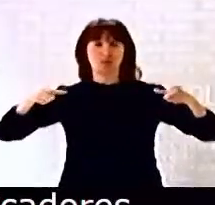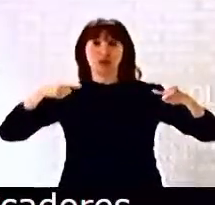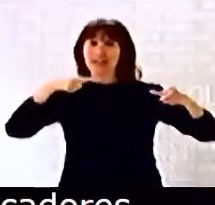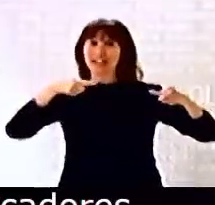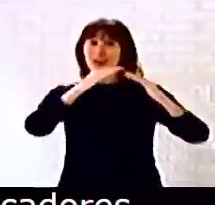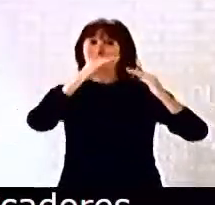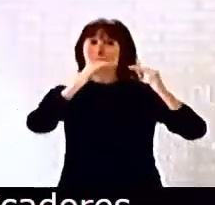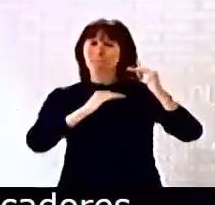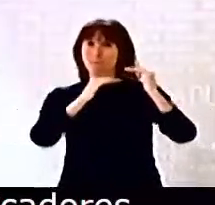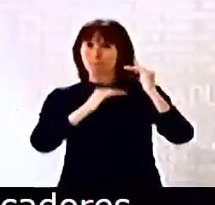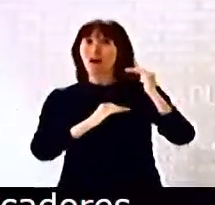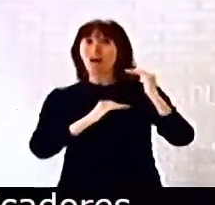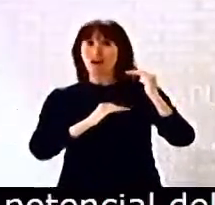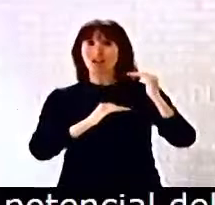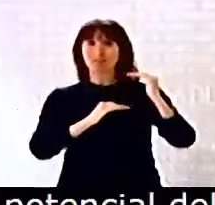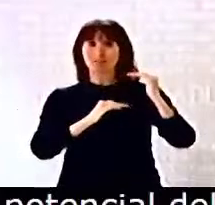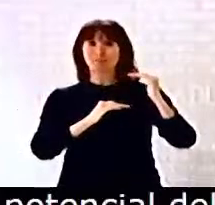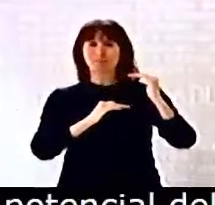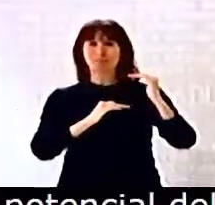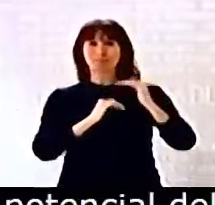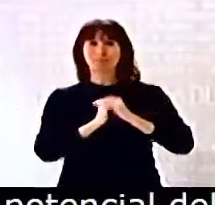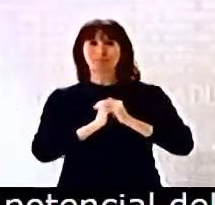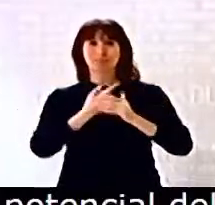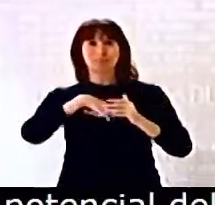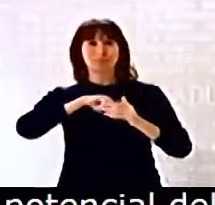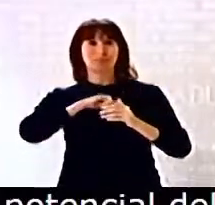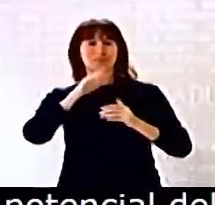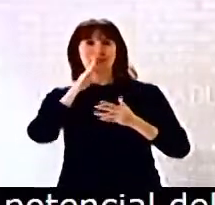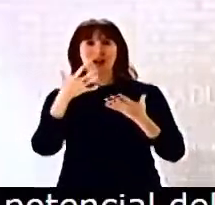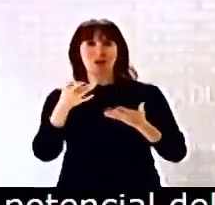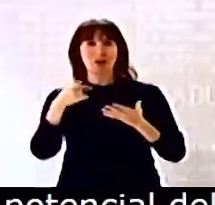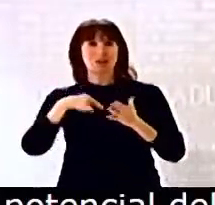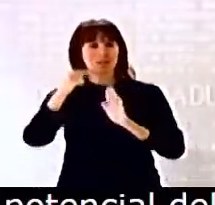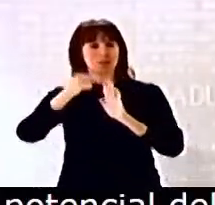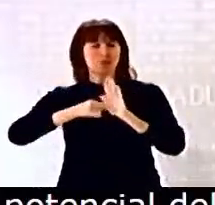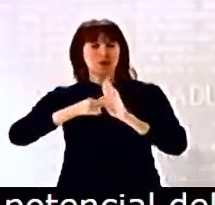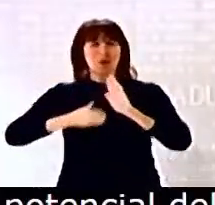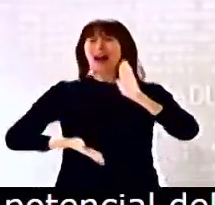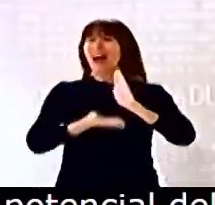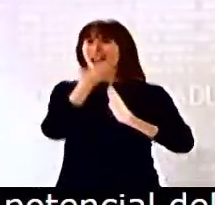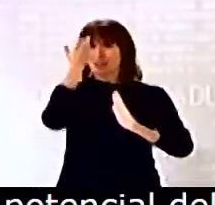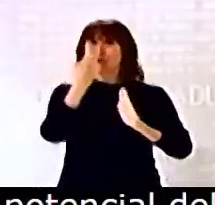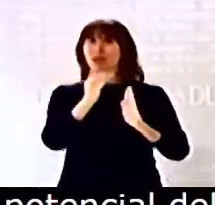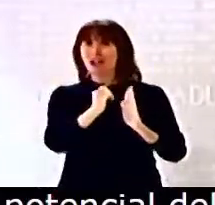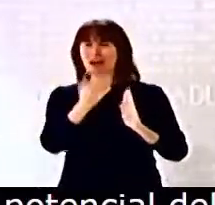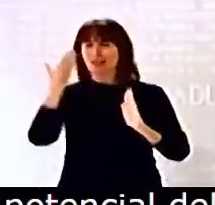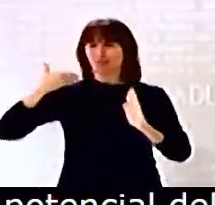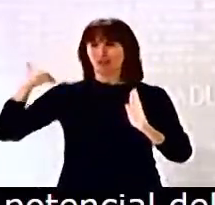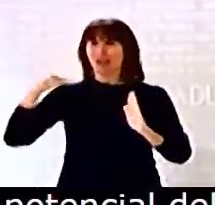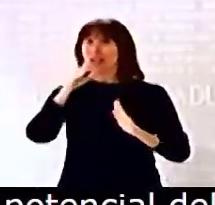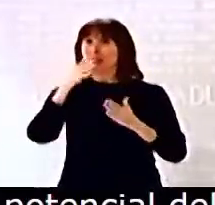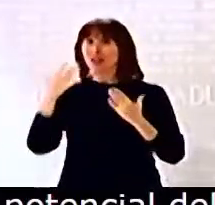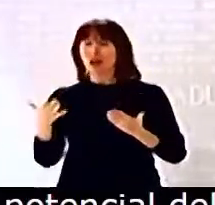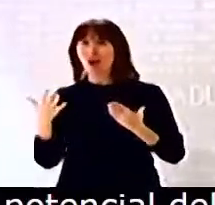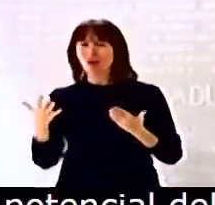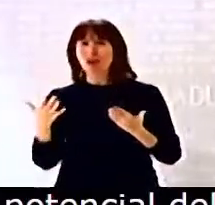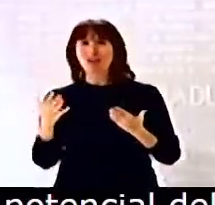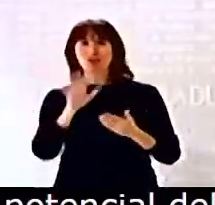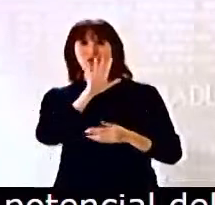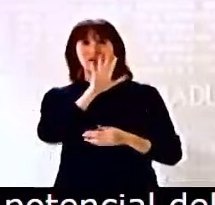bajando considerablemente. Hemos llegado a tener unas cifras muy altas y ahora mismo nos encontramos